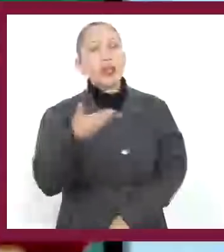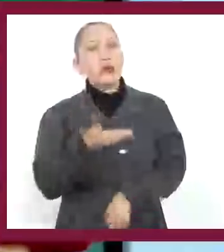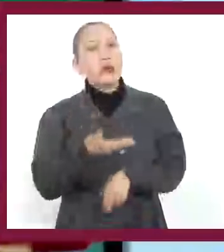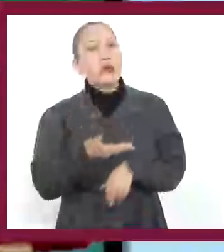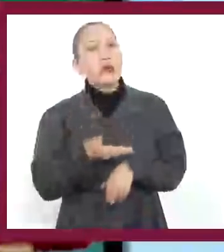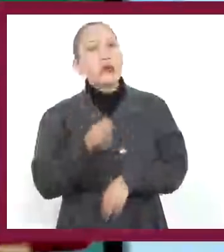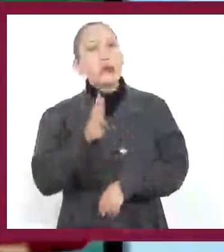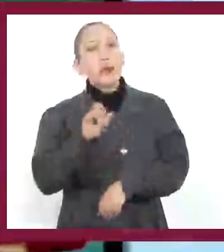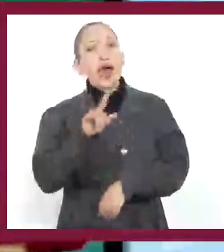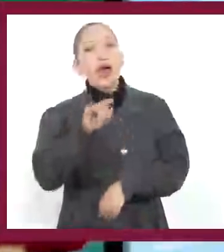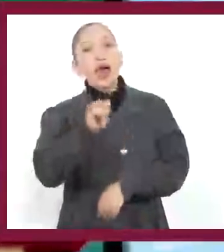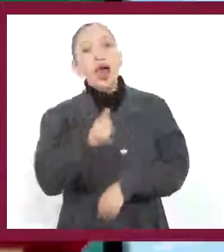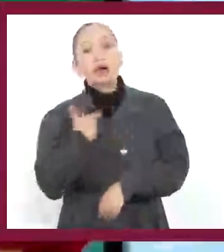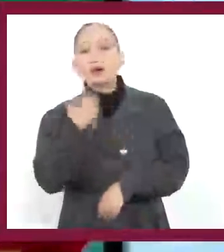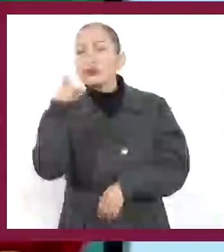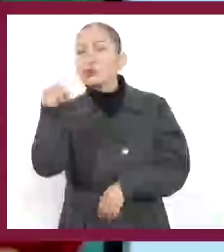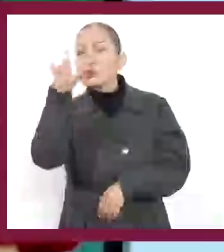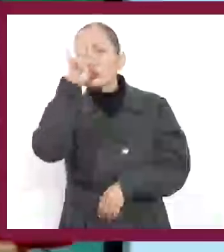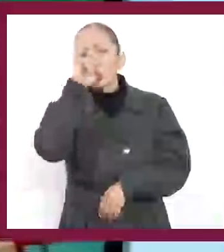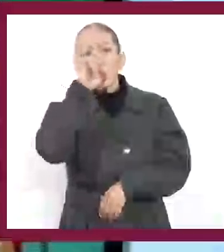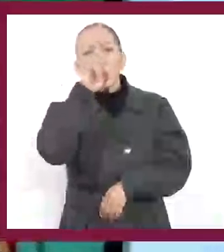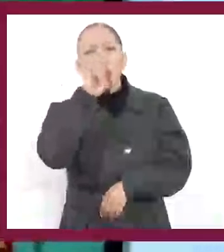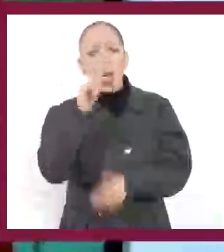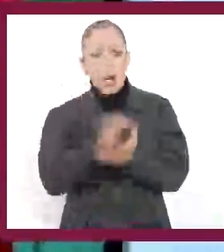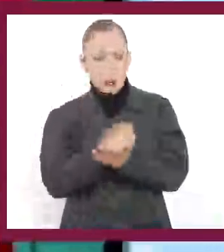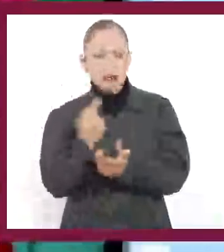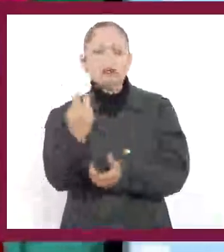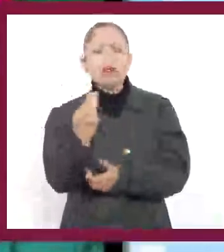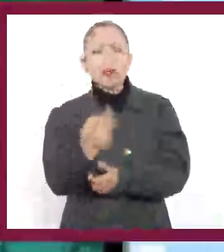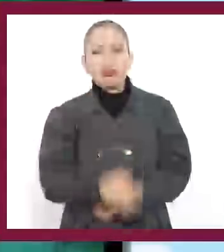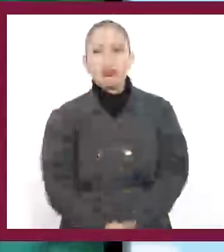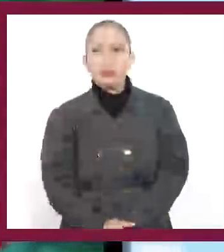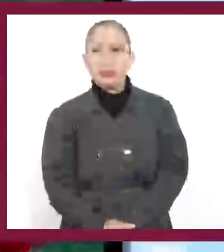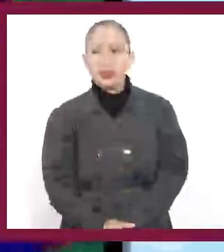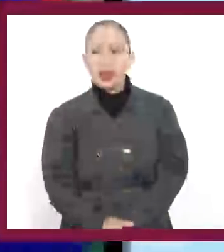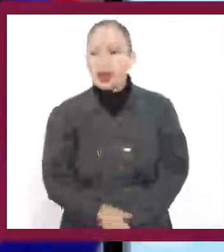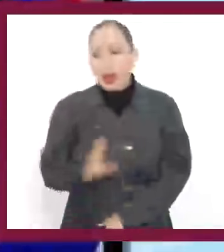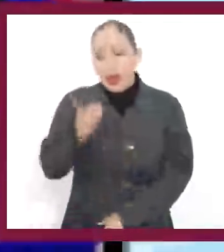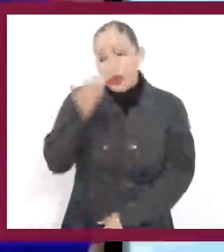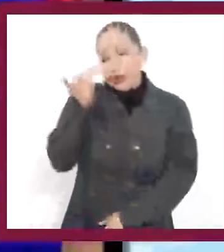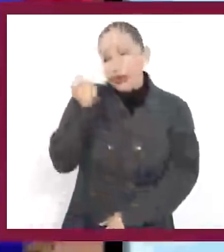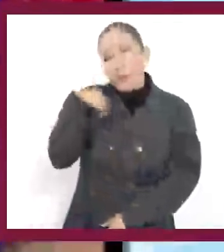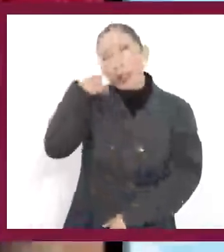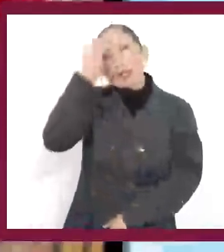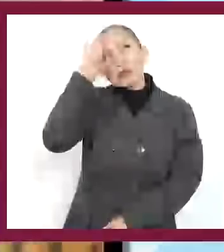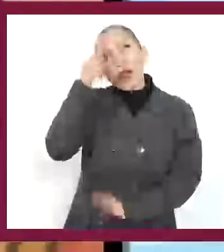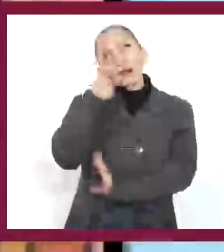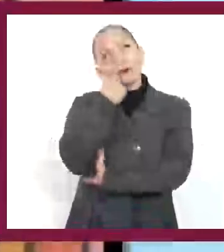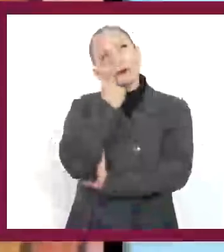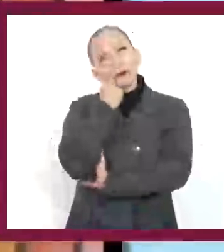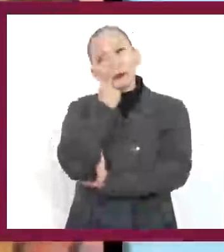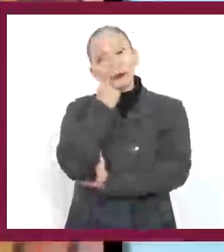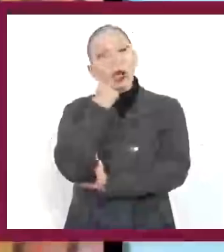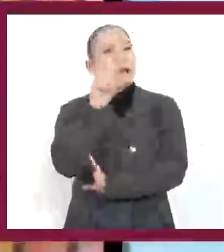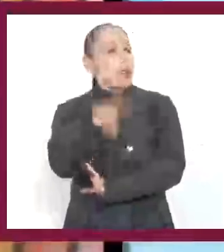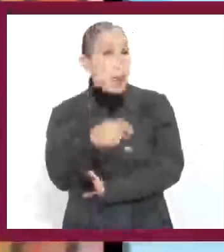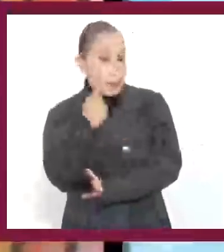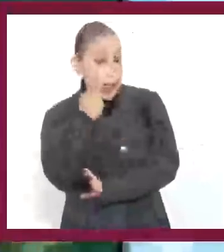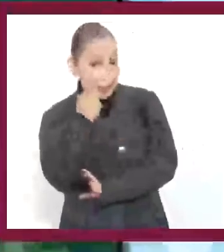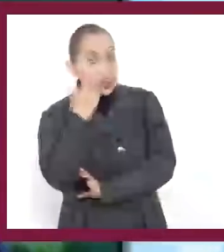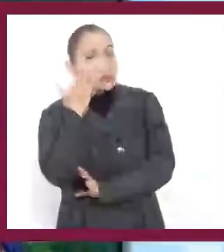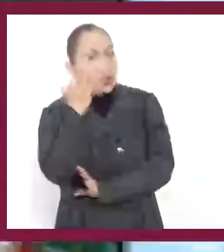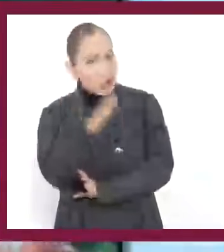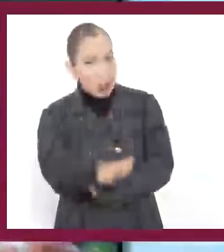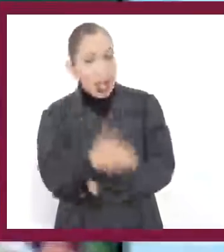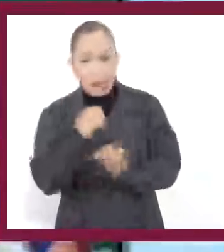Blancanieves, eres hermosa. Cásate conmigo. No sé, déjame pensarlo. De verdad, mira, yo